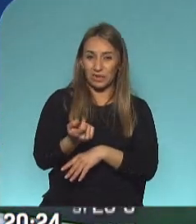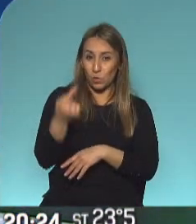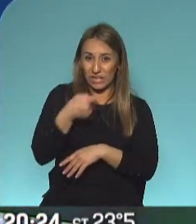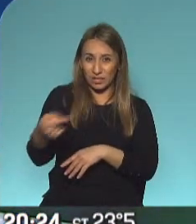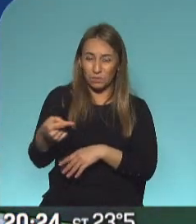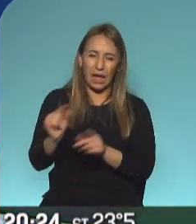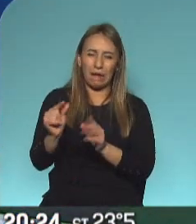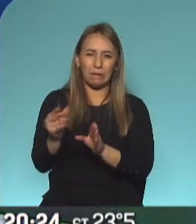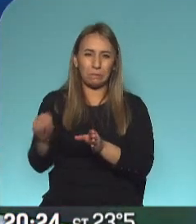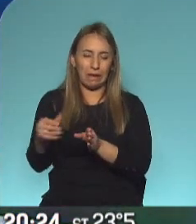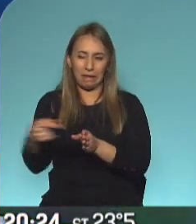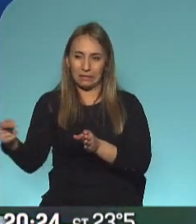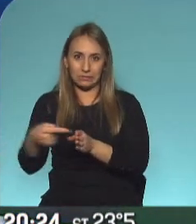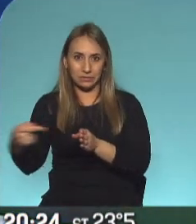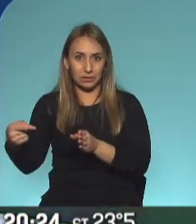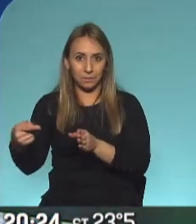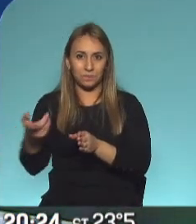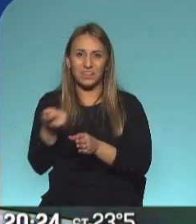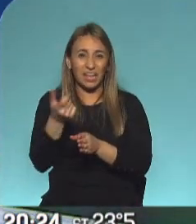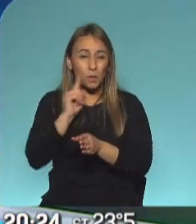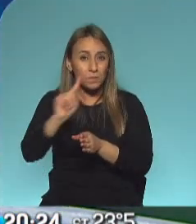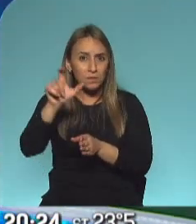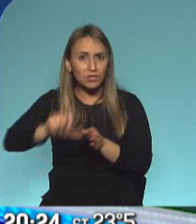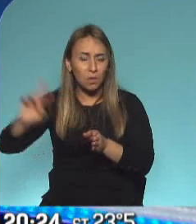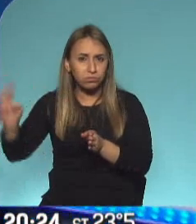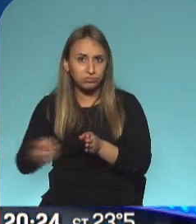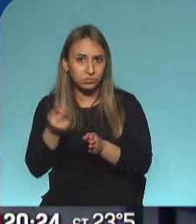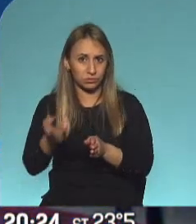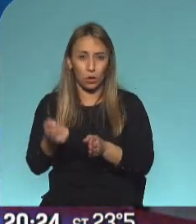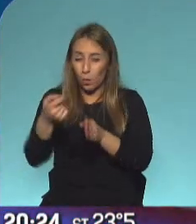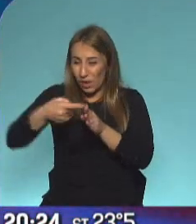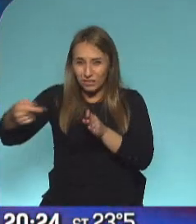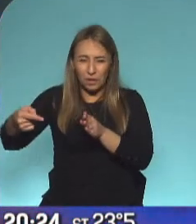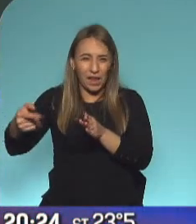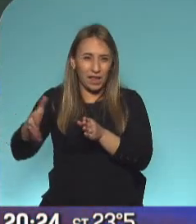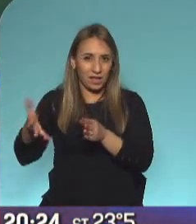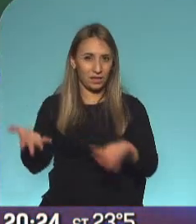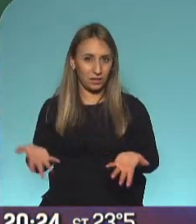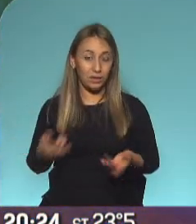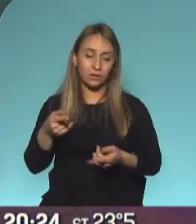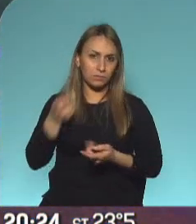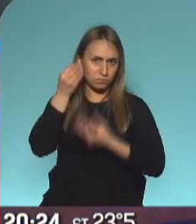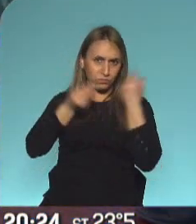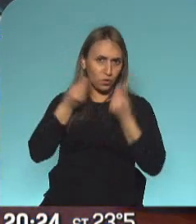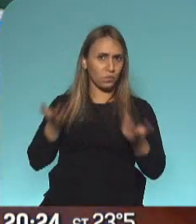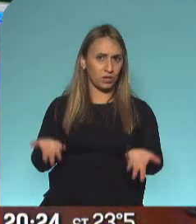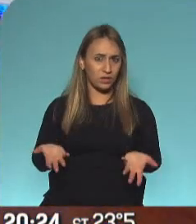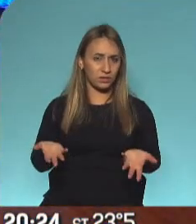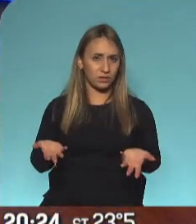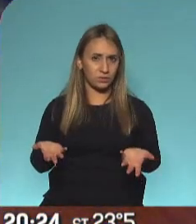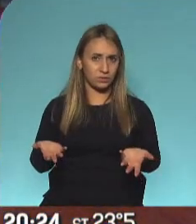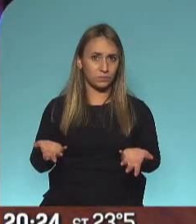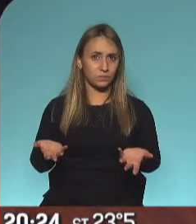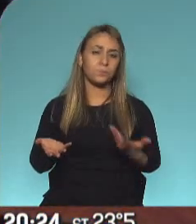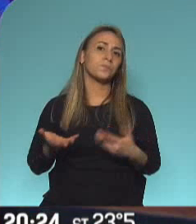una semana, incrementamos 1.000 muertos. Y eso realmente es para preocuparse.